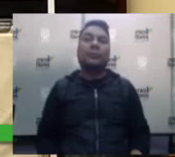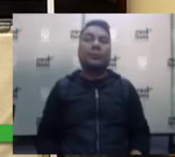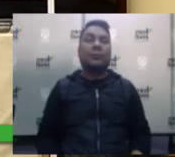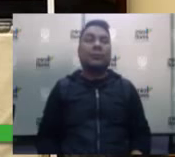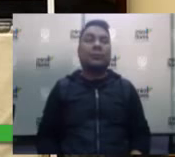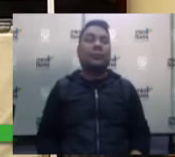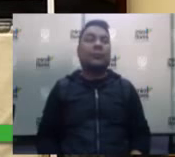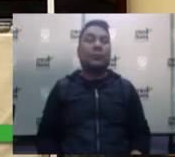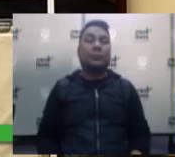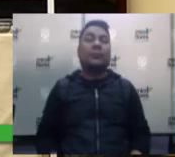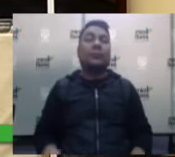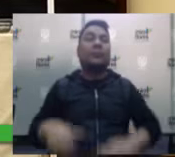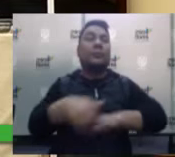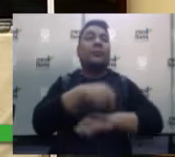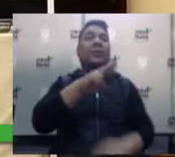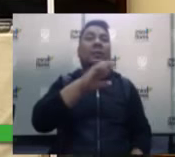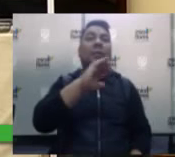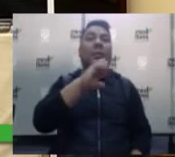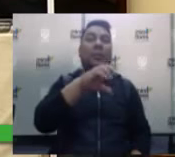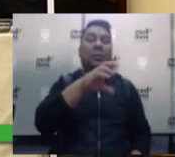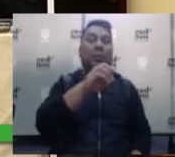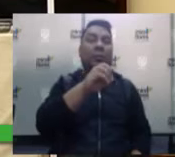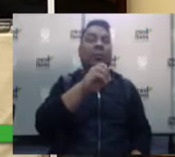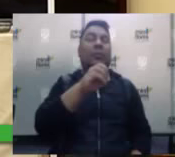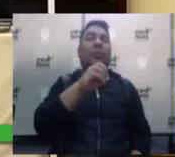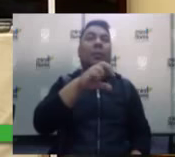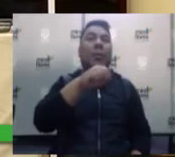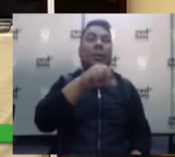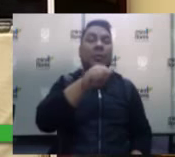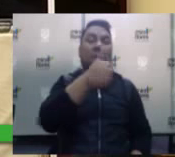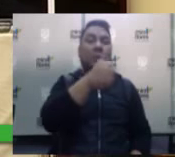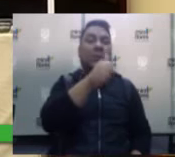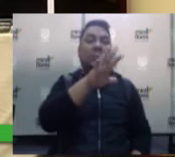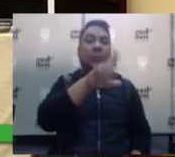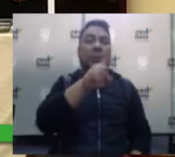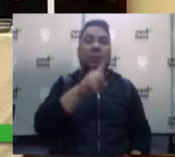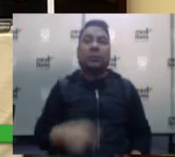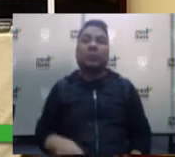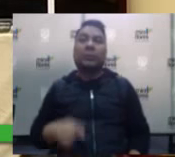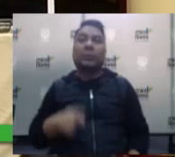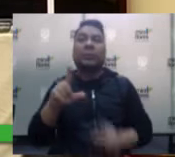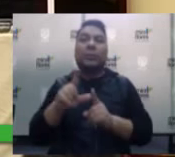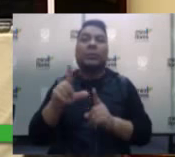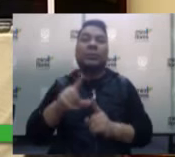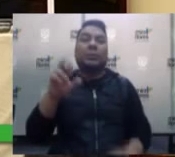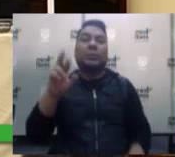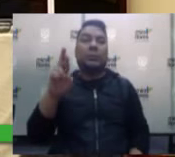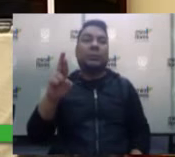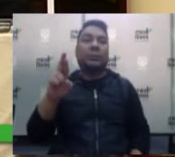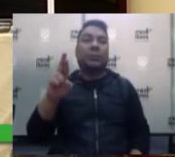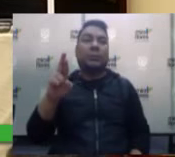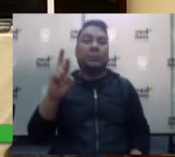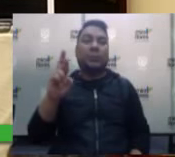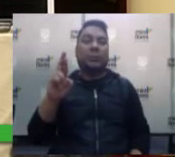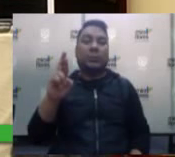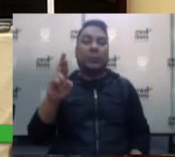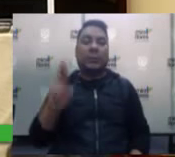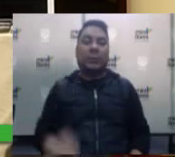Ubicación 63, avenida Ricardo Palma, cuadra 10, frente al 1051. Letra R.